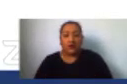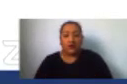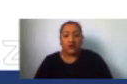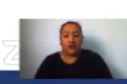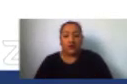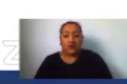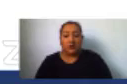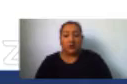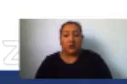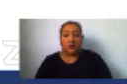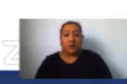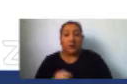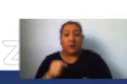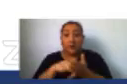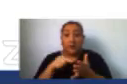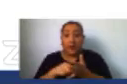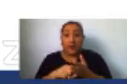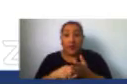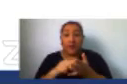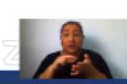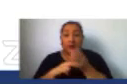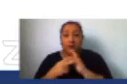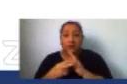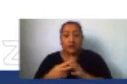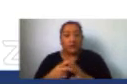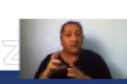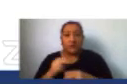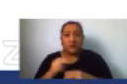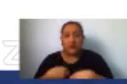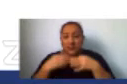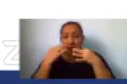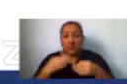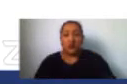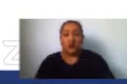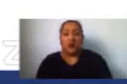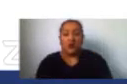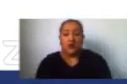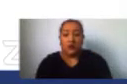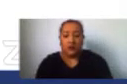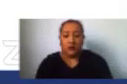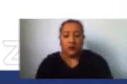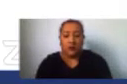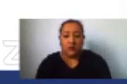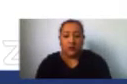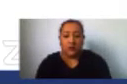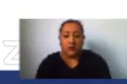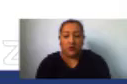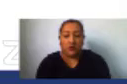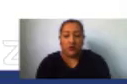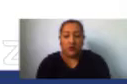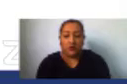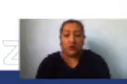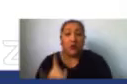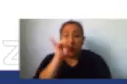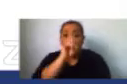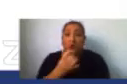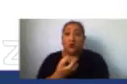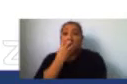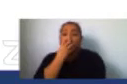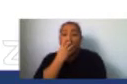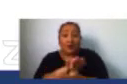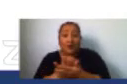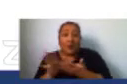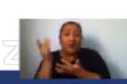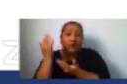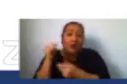Y esto básicamente no aseguró el distanciamiento ni el uso de las mascarillas. Se tuvo que esperar